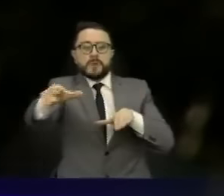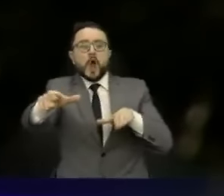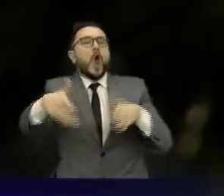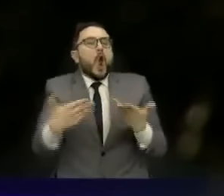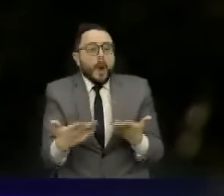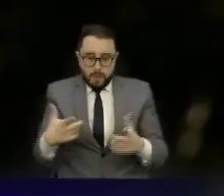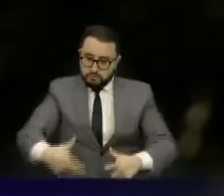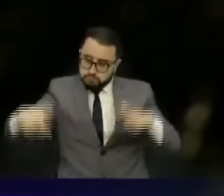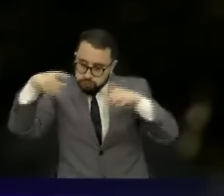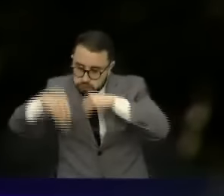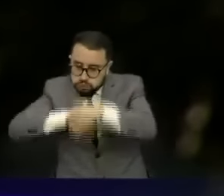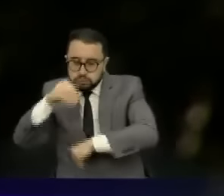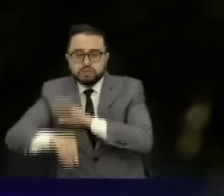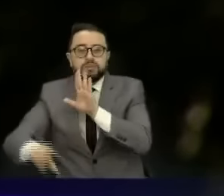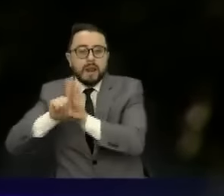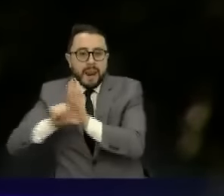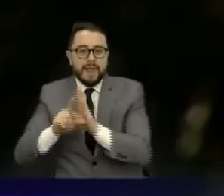ley,